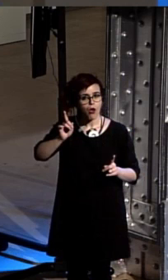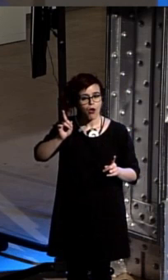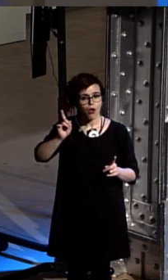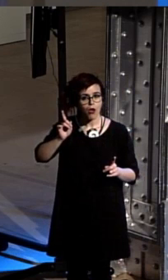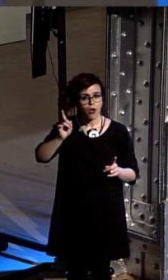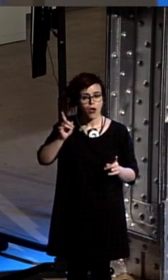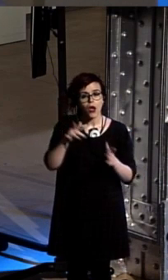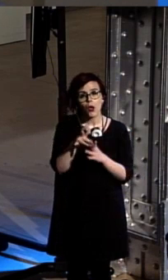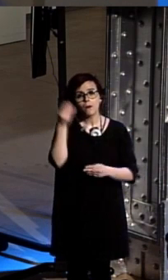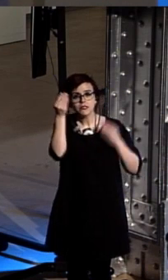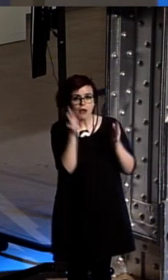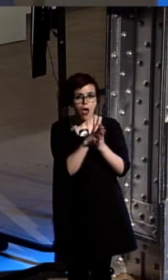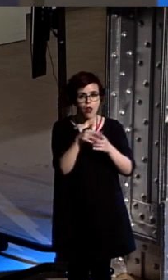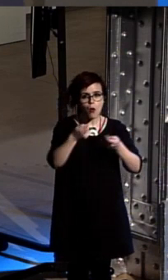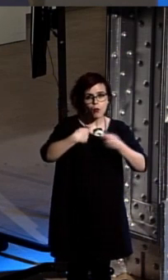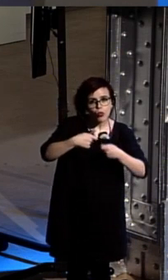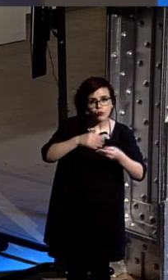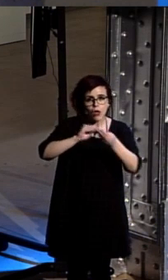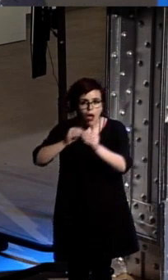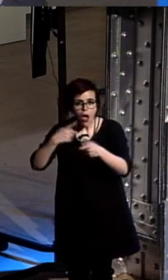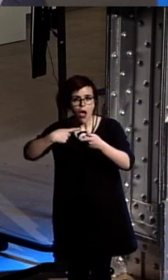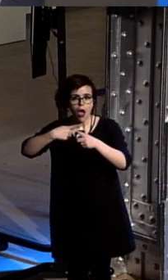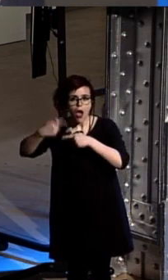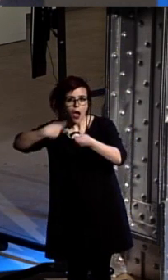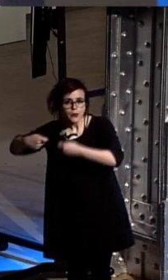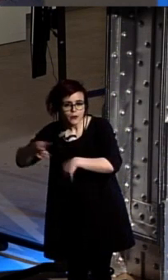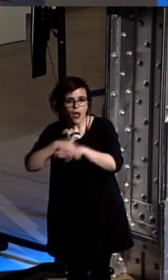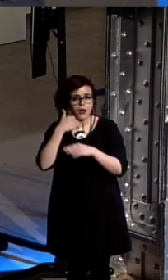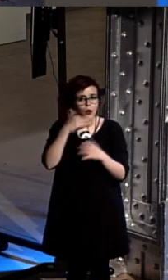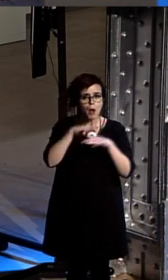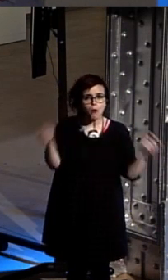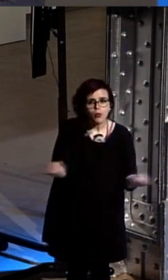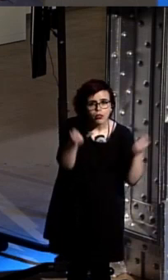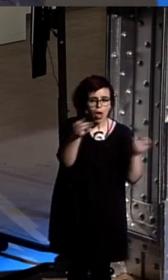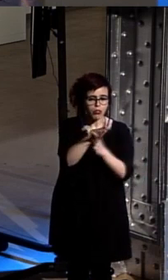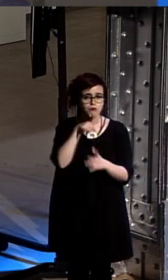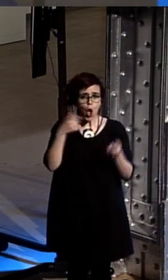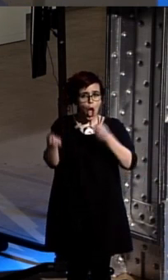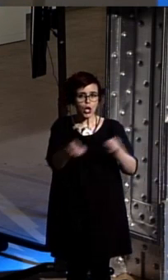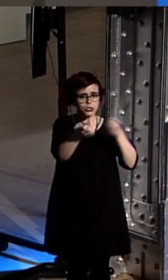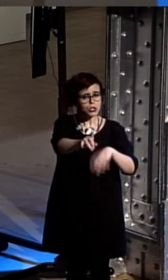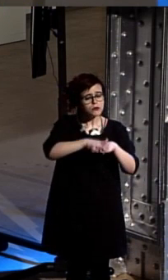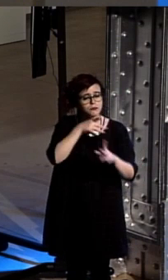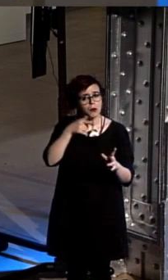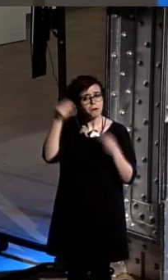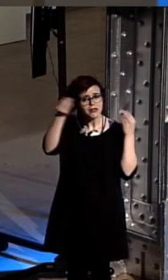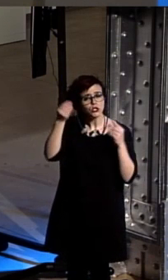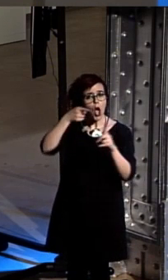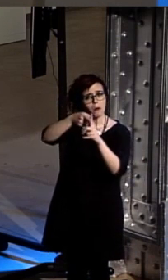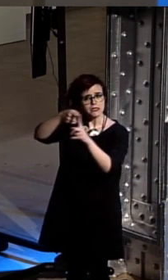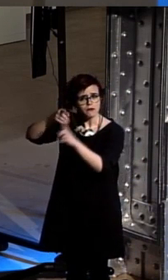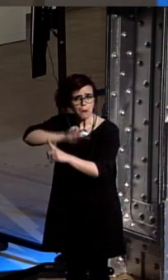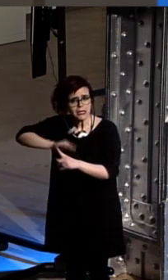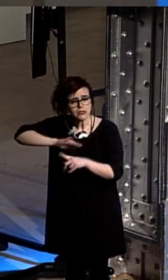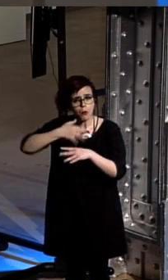con vender productos, utilizarlo para hacer publicidad de coches. Me parece que hay muchos propósitos para los que